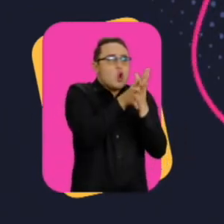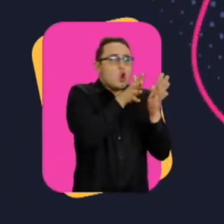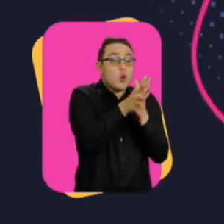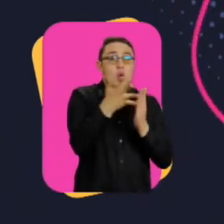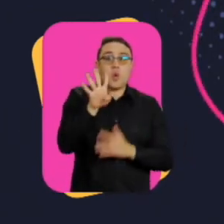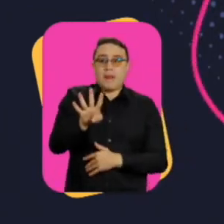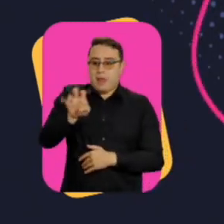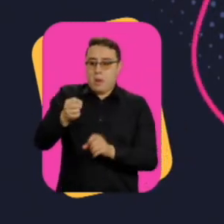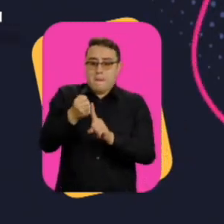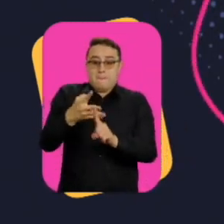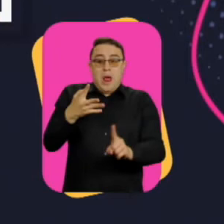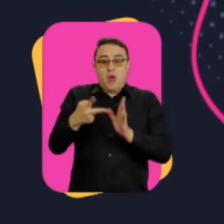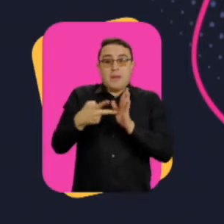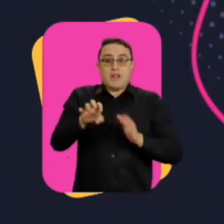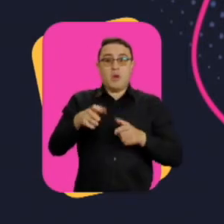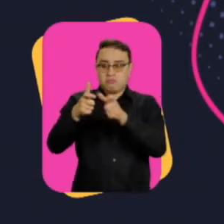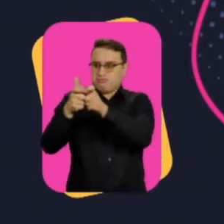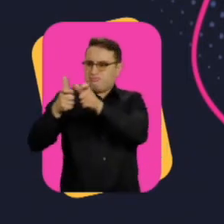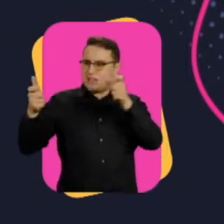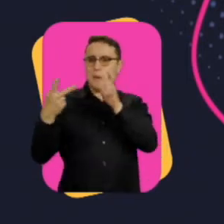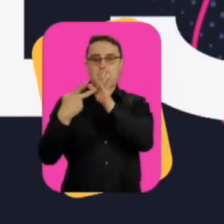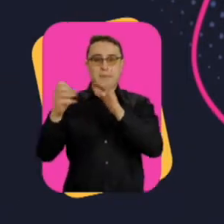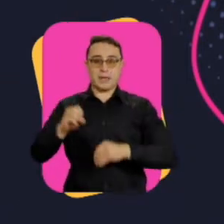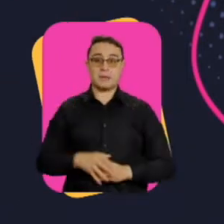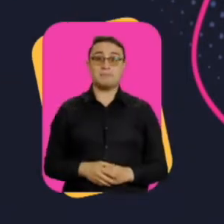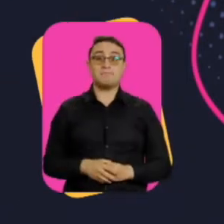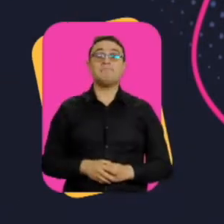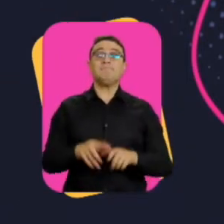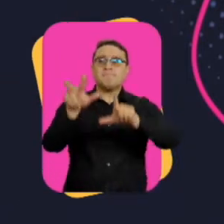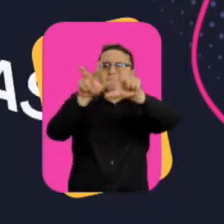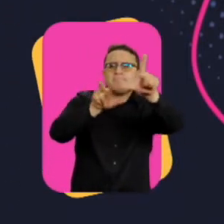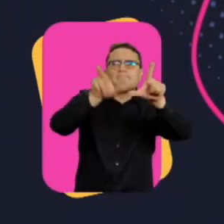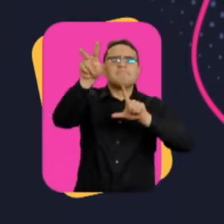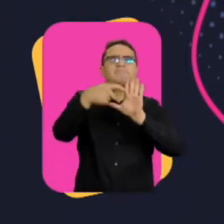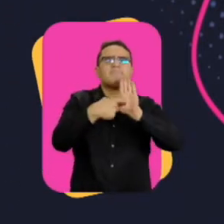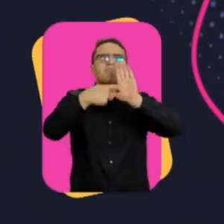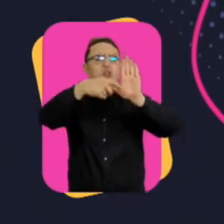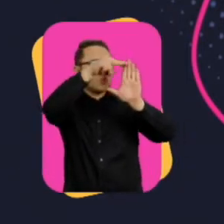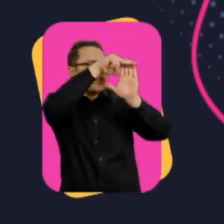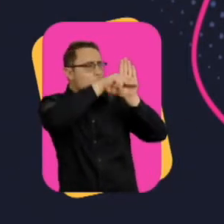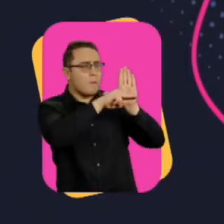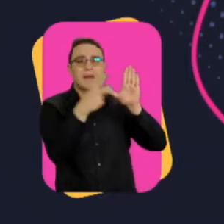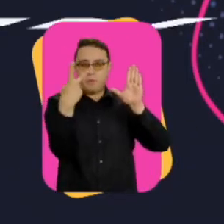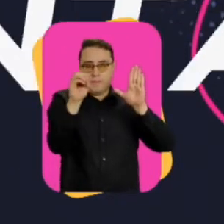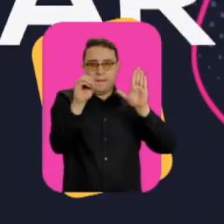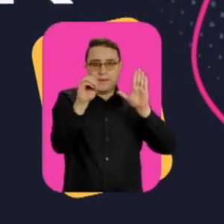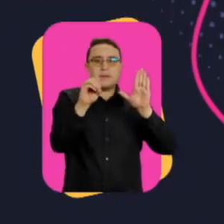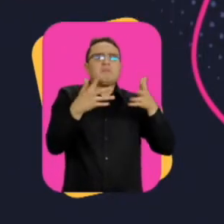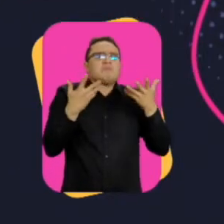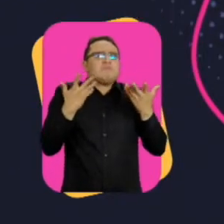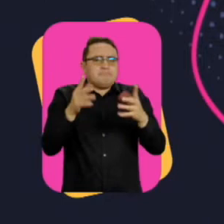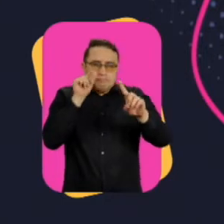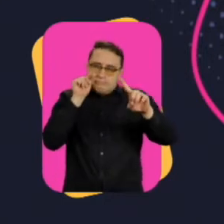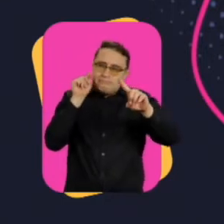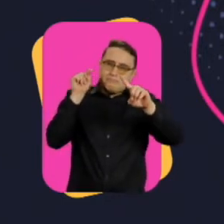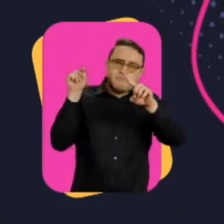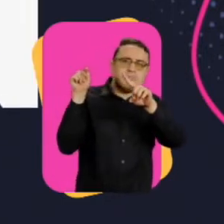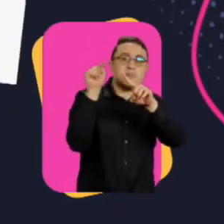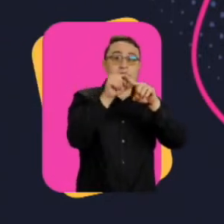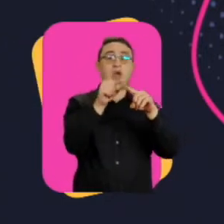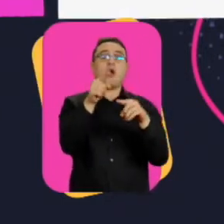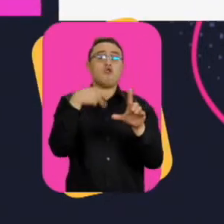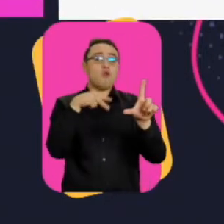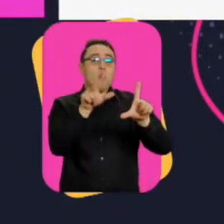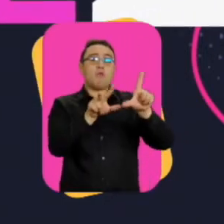de 2019. El canal definió como políticas para 2020 apuntar a ser más que